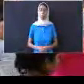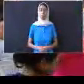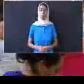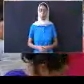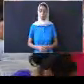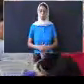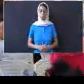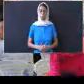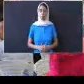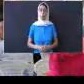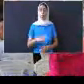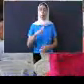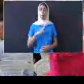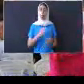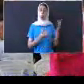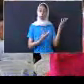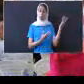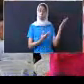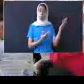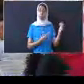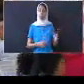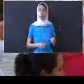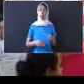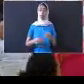Vamos a